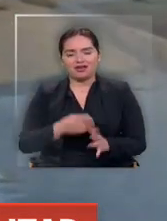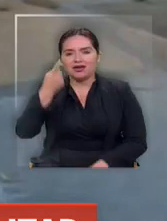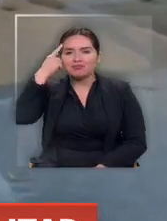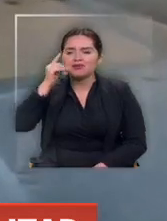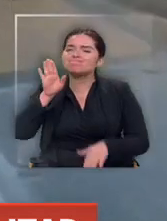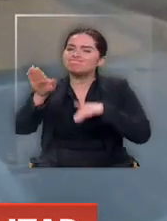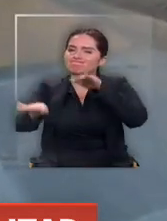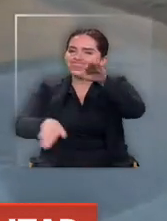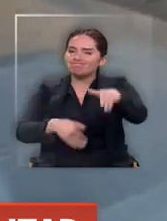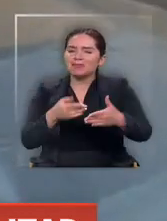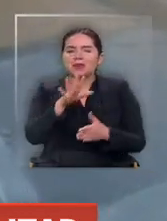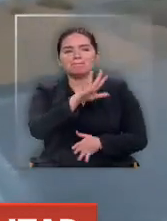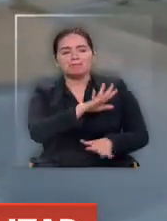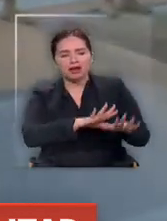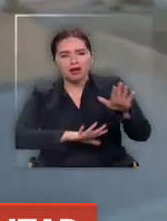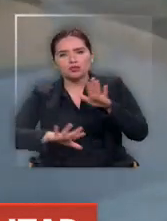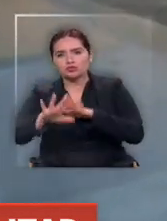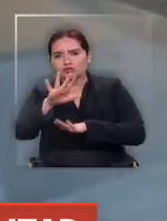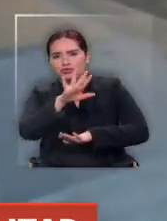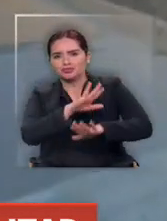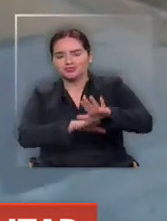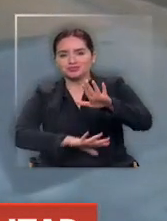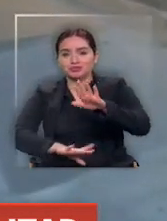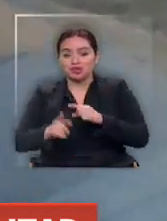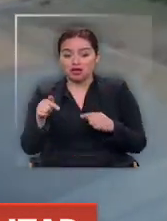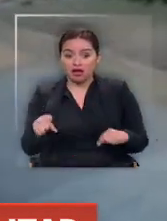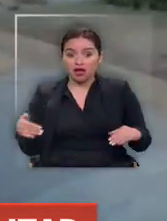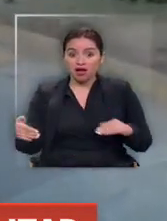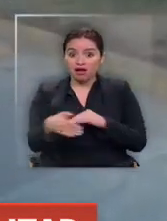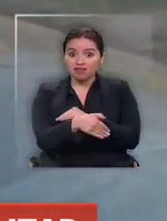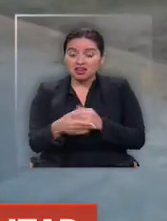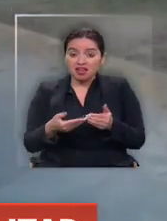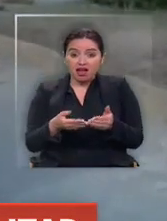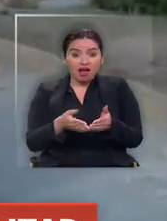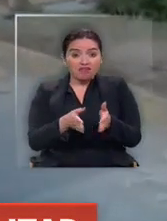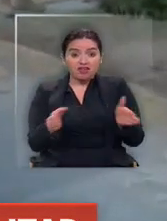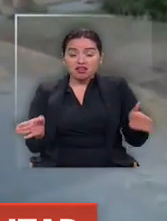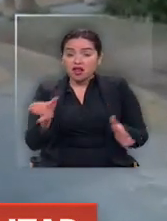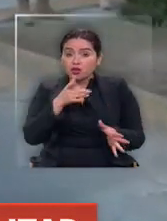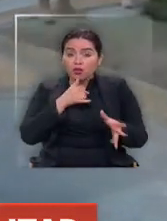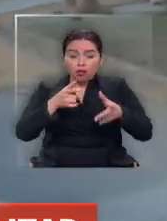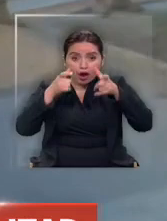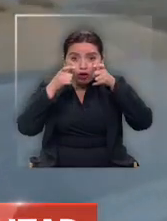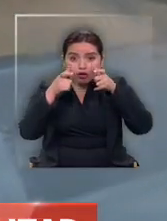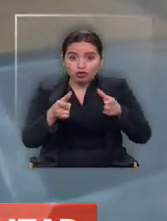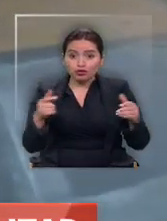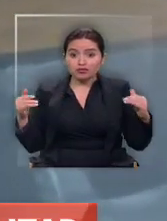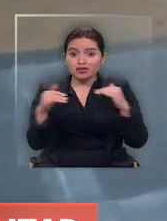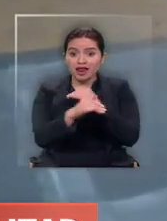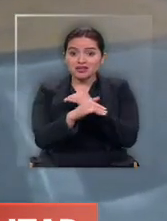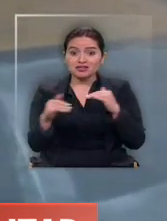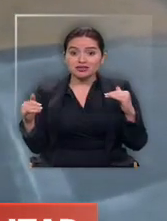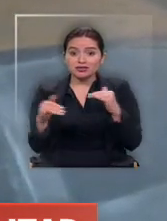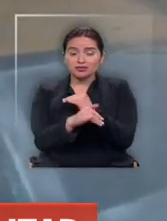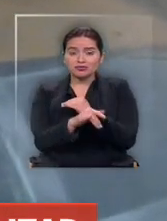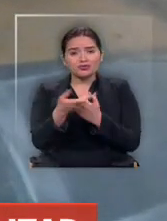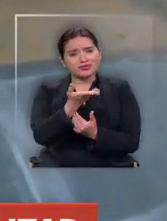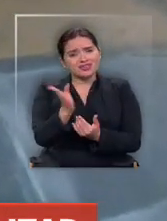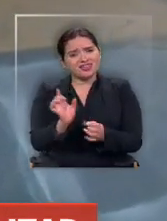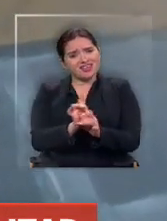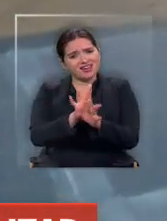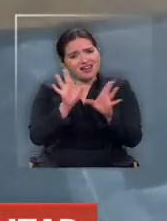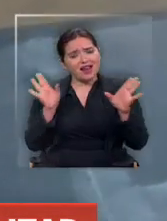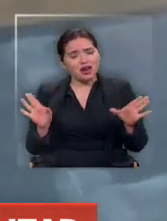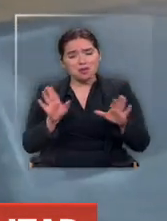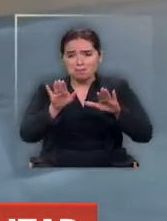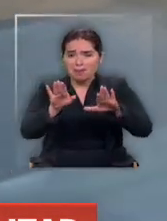la precaución porque acá la avenida la dan por abierta. No hay control de tránsito de efectivos militares. Eso para que lo tengan claro. Es la